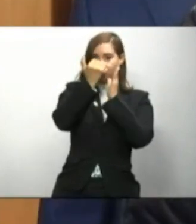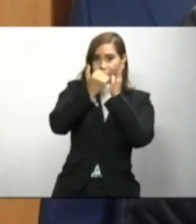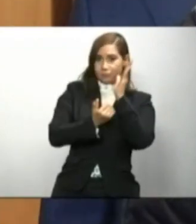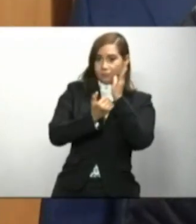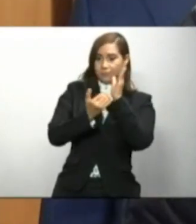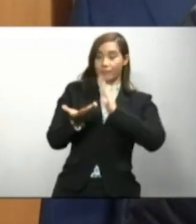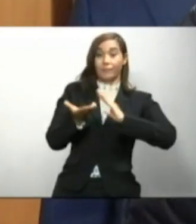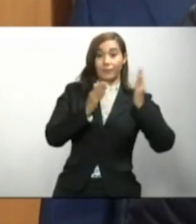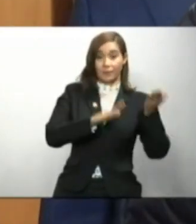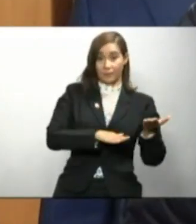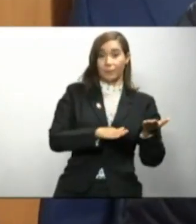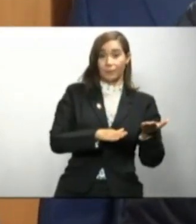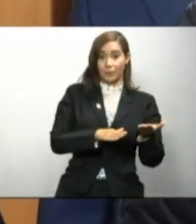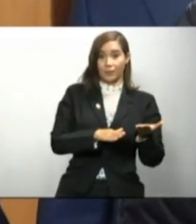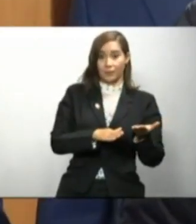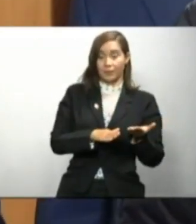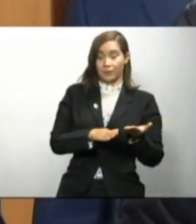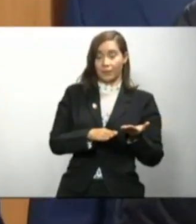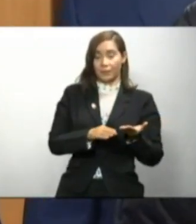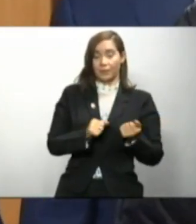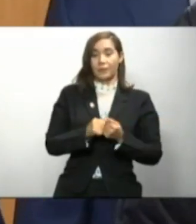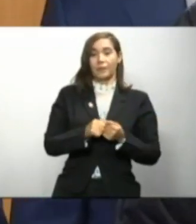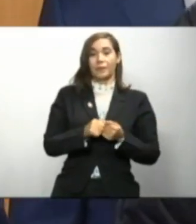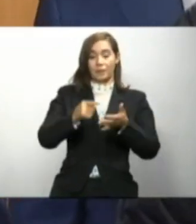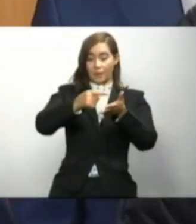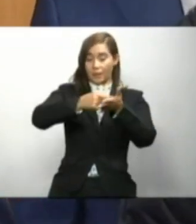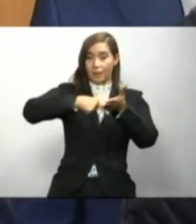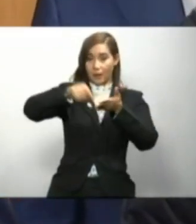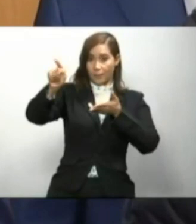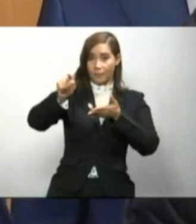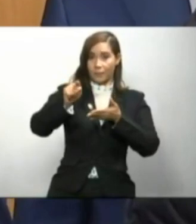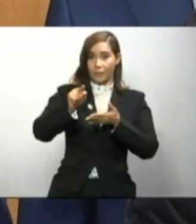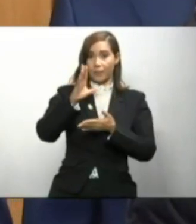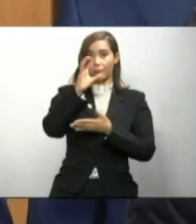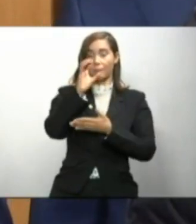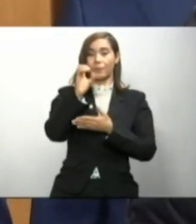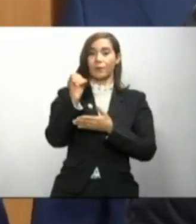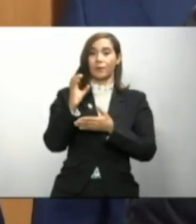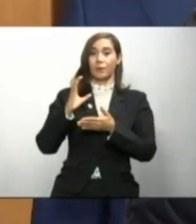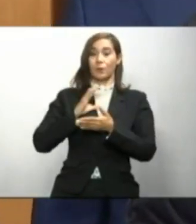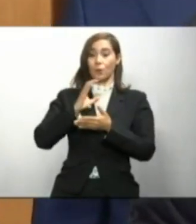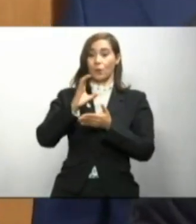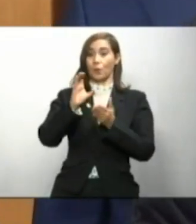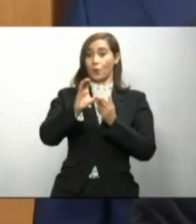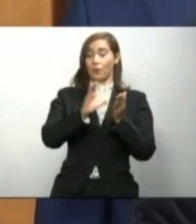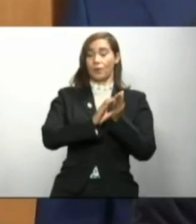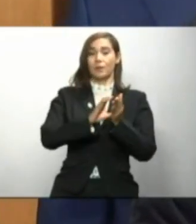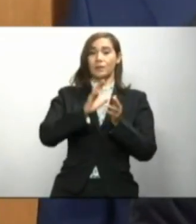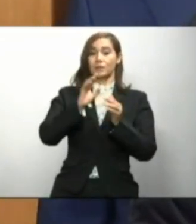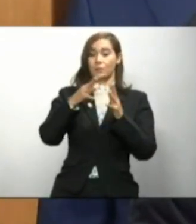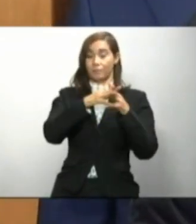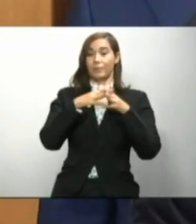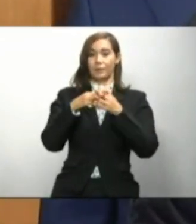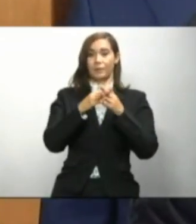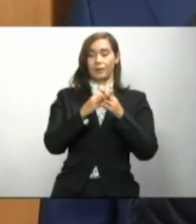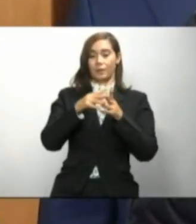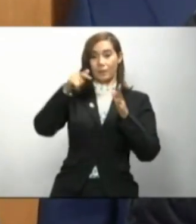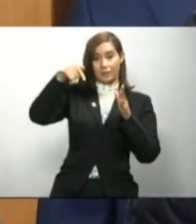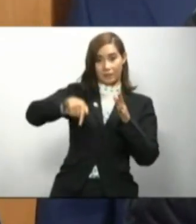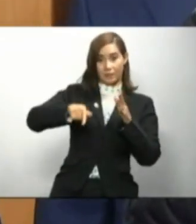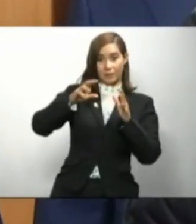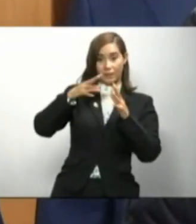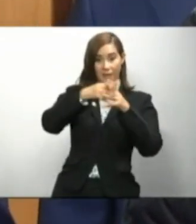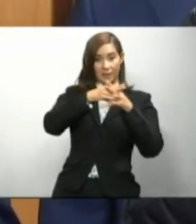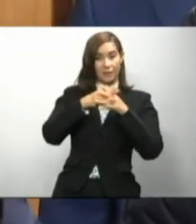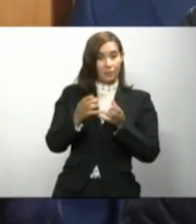de esa es información también avalada por el congreso norteamericano donde tenemos menor menor letalidad que en eeuu